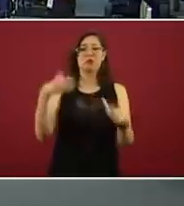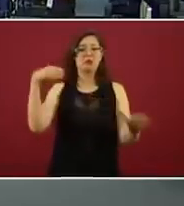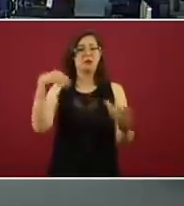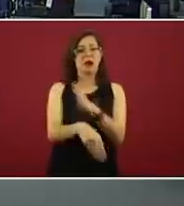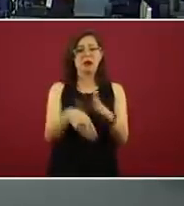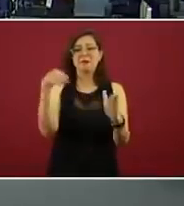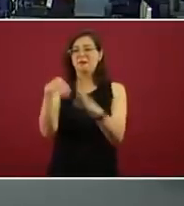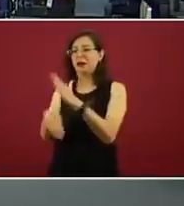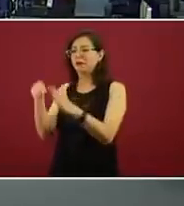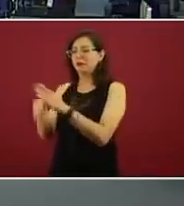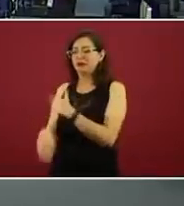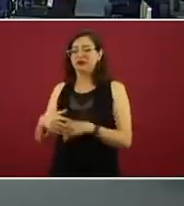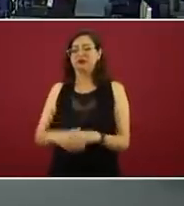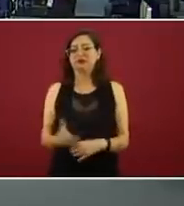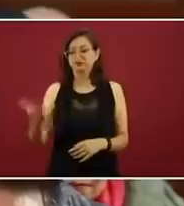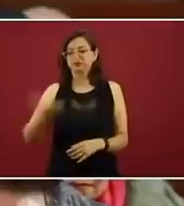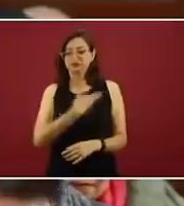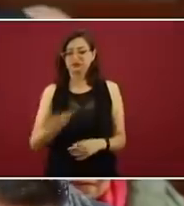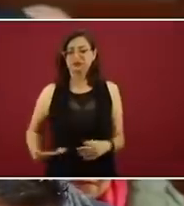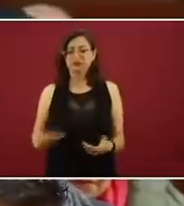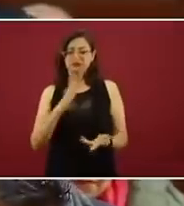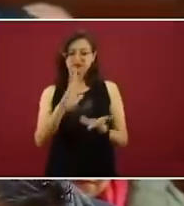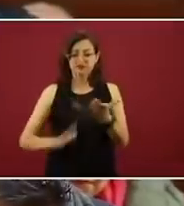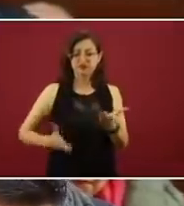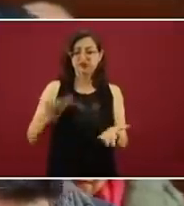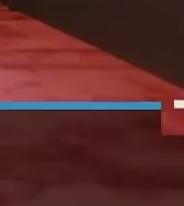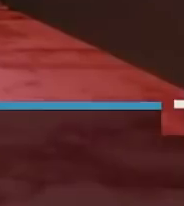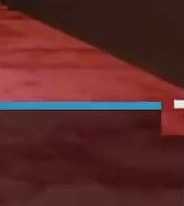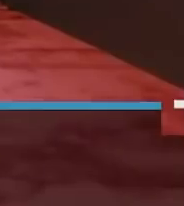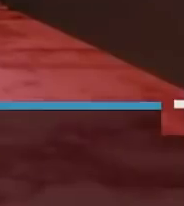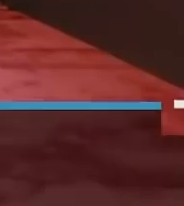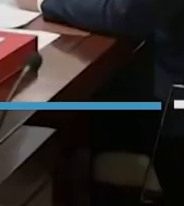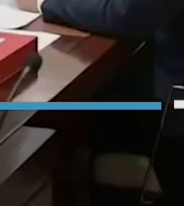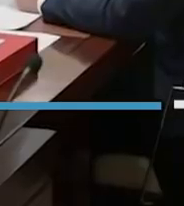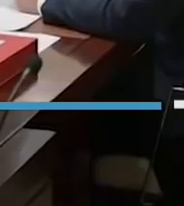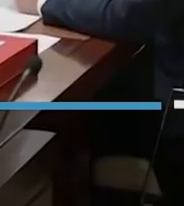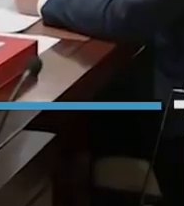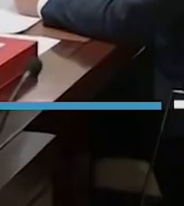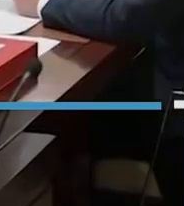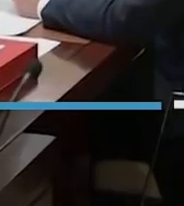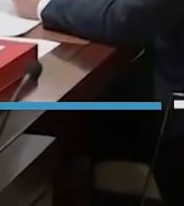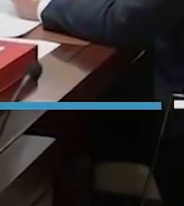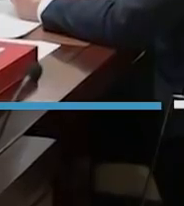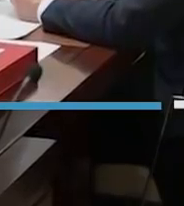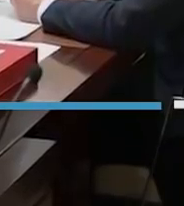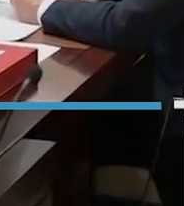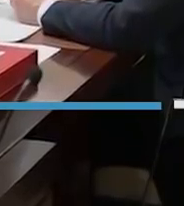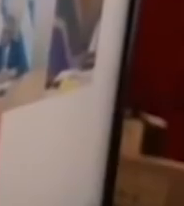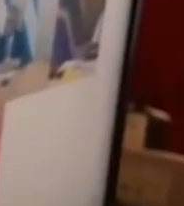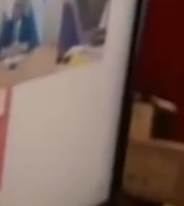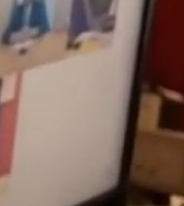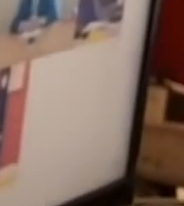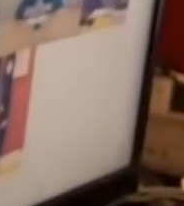El planteamiento del señor presidente en este momento está recorriendo todo el mundo, porque es uno de los planteamientos más humanistas dentro